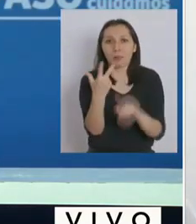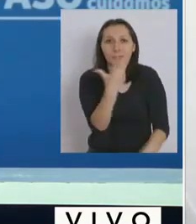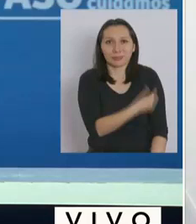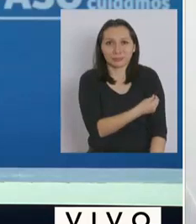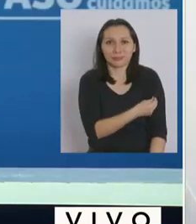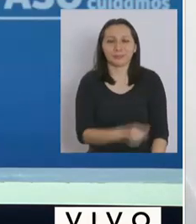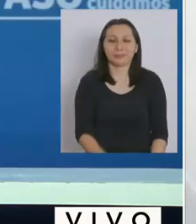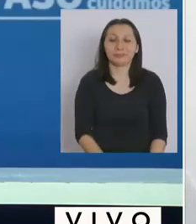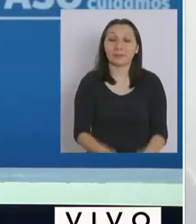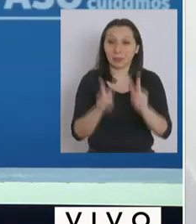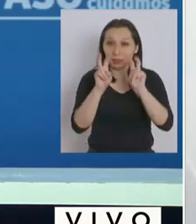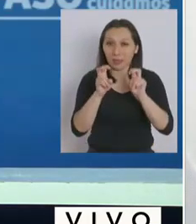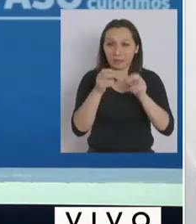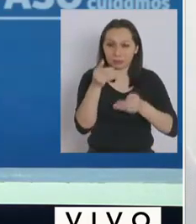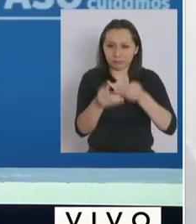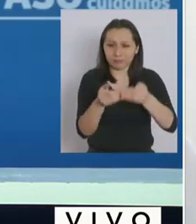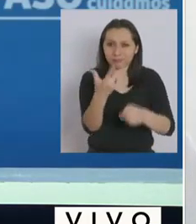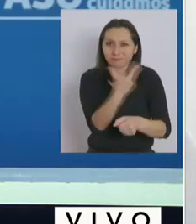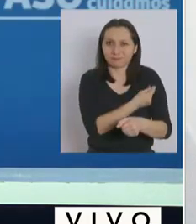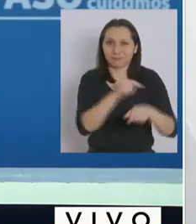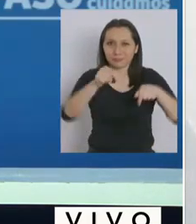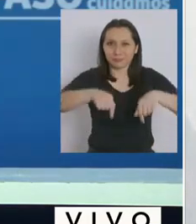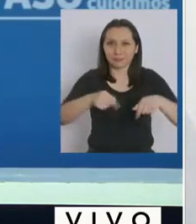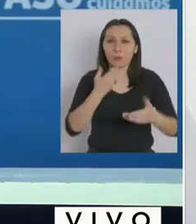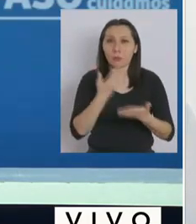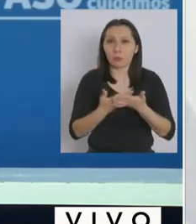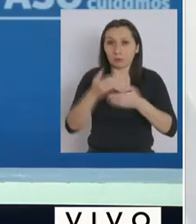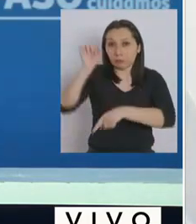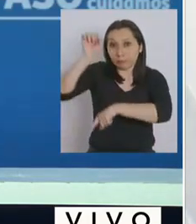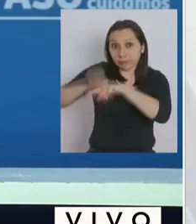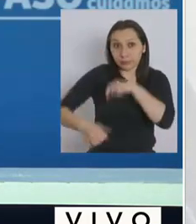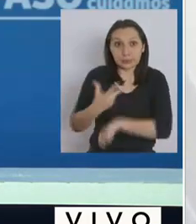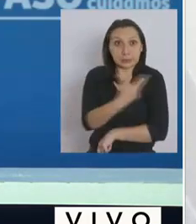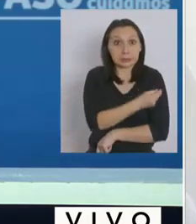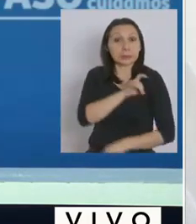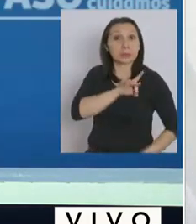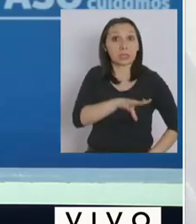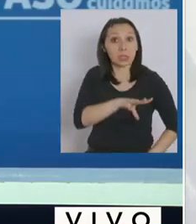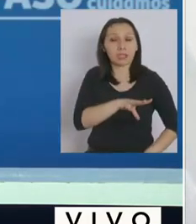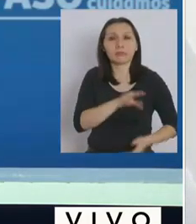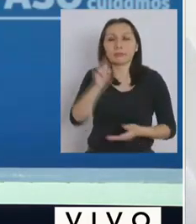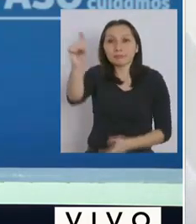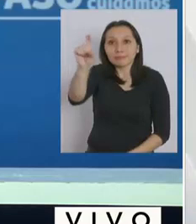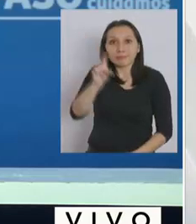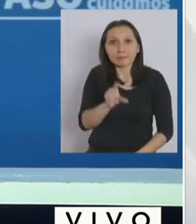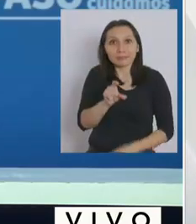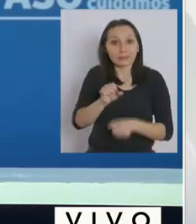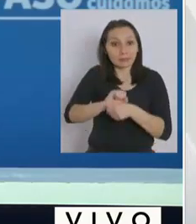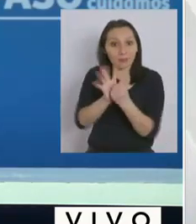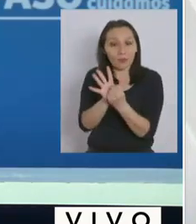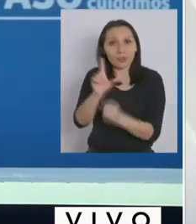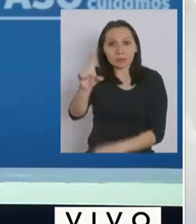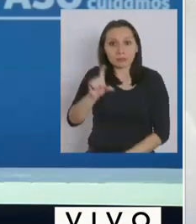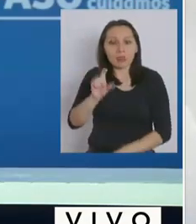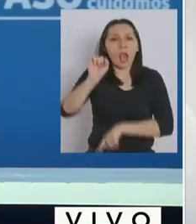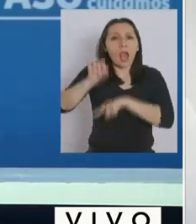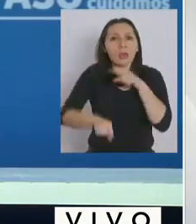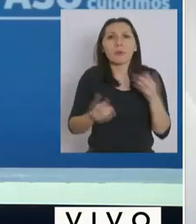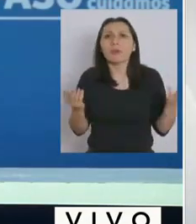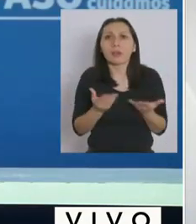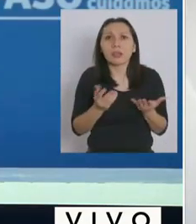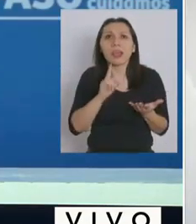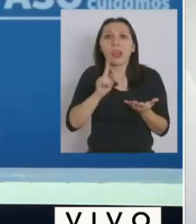En relación al proceso de vacunación hoy día, cuando se aprueba una vacuna en Chile, esta vacuna, la vacuna COVID, han sido aprobadas